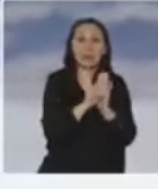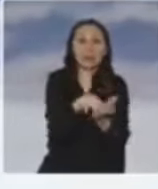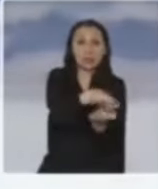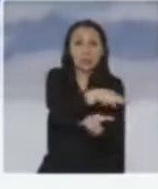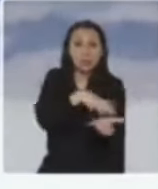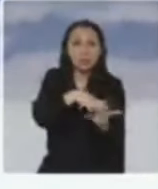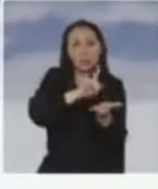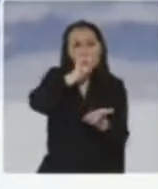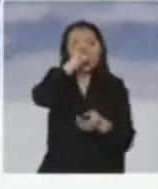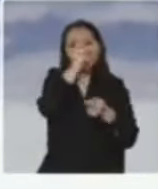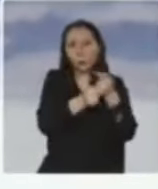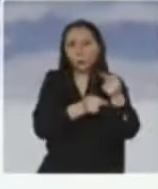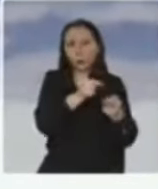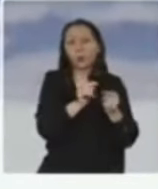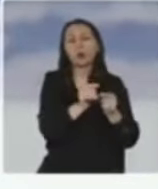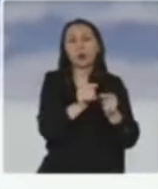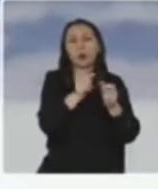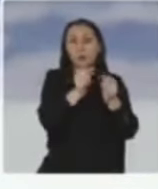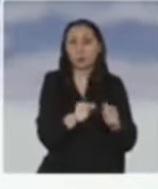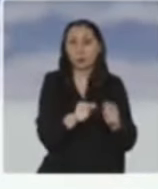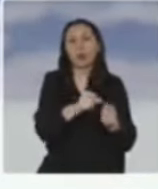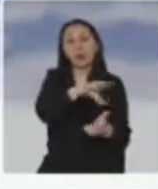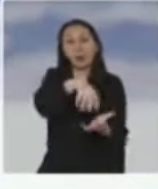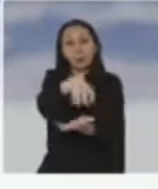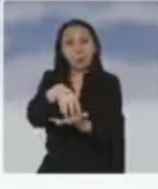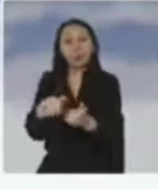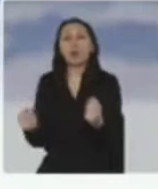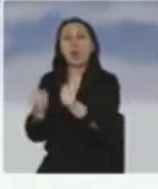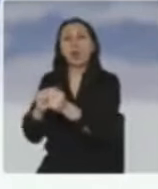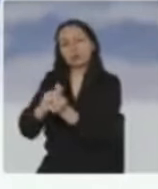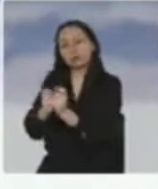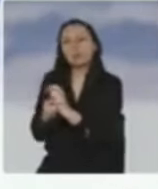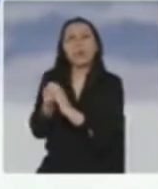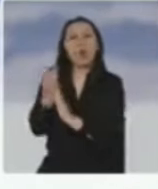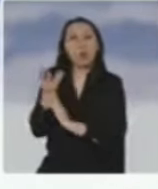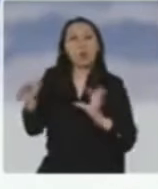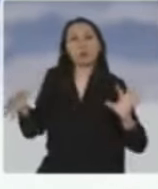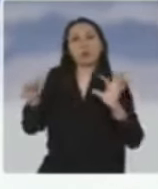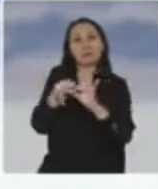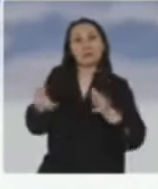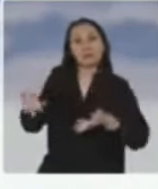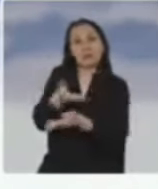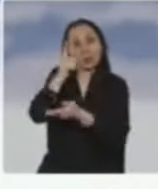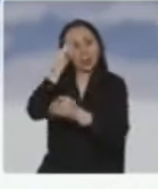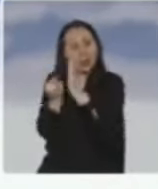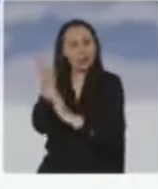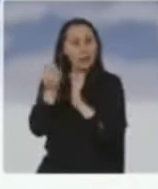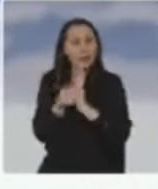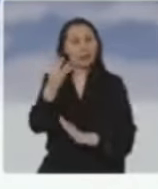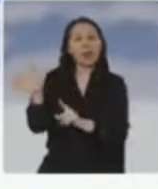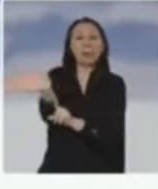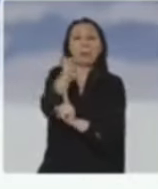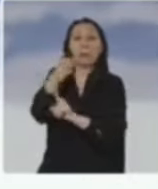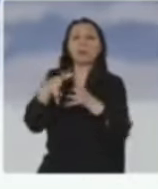local las tradiciones de los pueblos con la modernidad con la innovación una